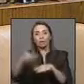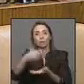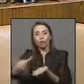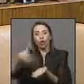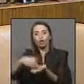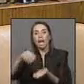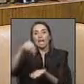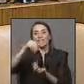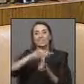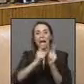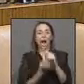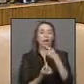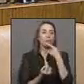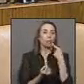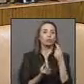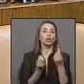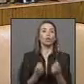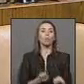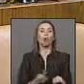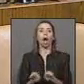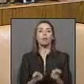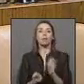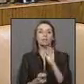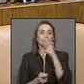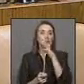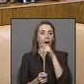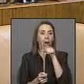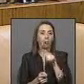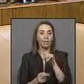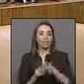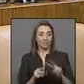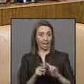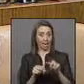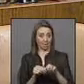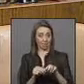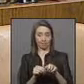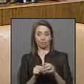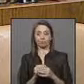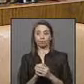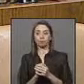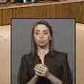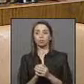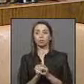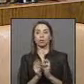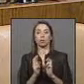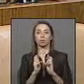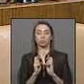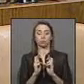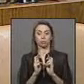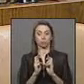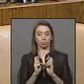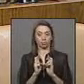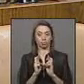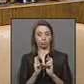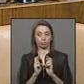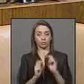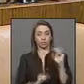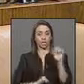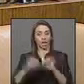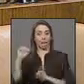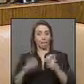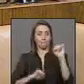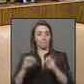cómo se va a administrar el recurso, donde ahí tenemos la inquietud que ojalá una empresa